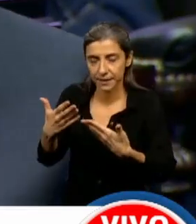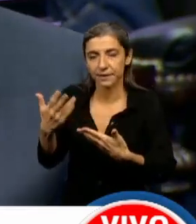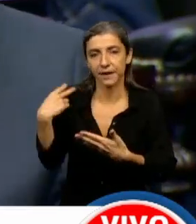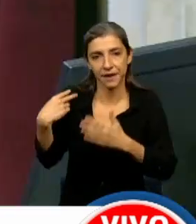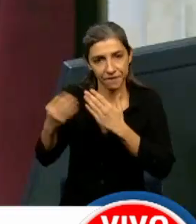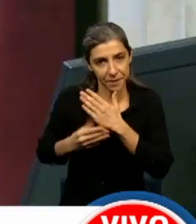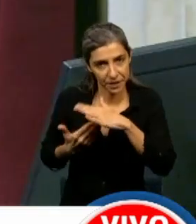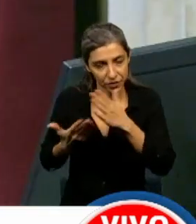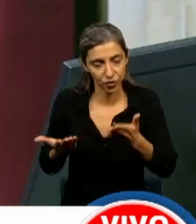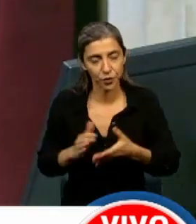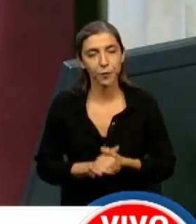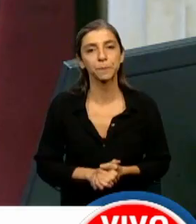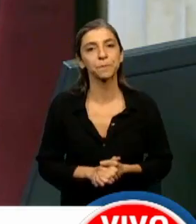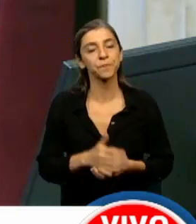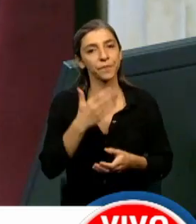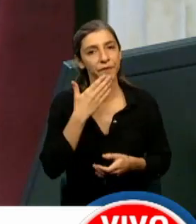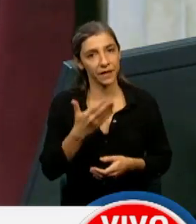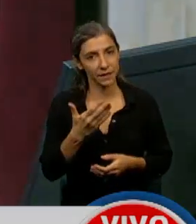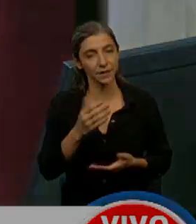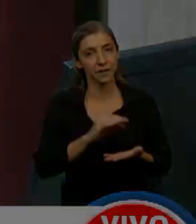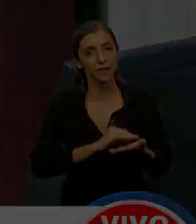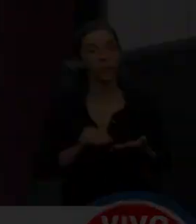gracias señor diputado rodríguez